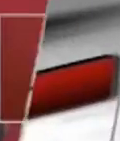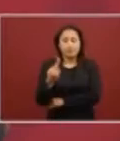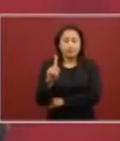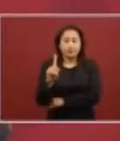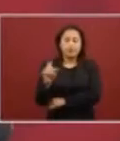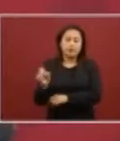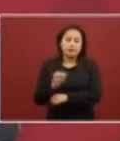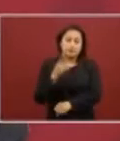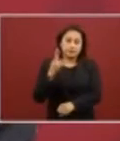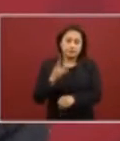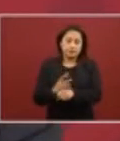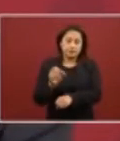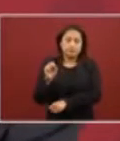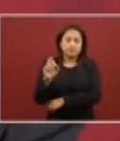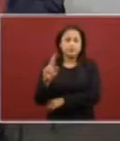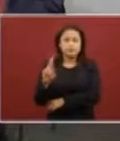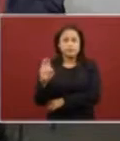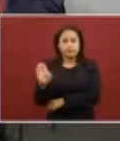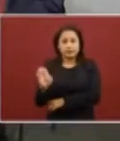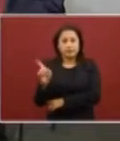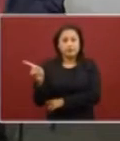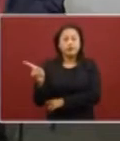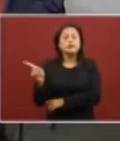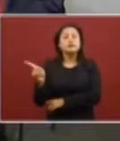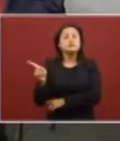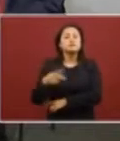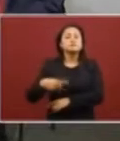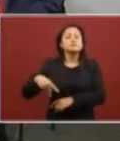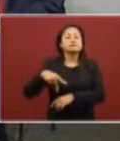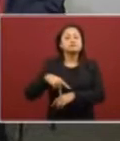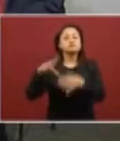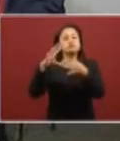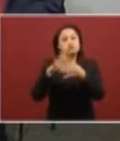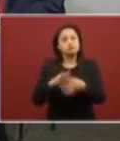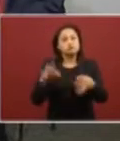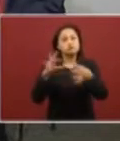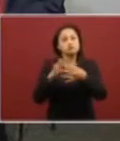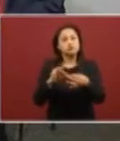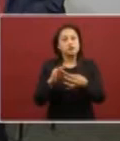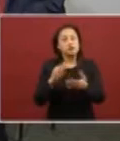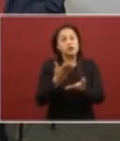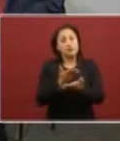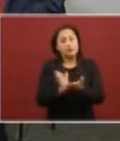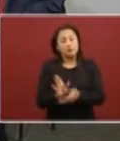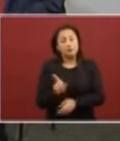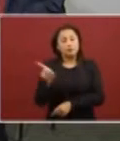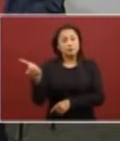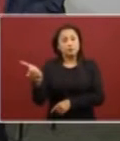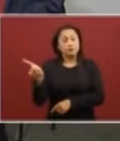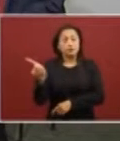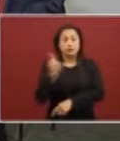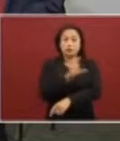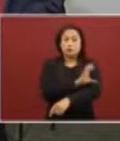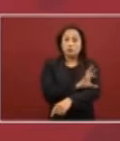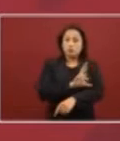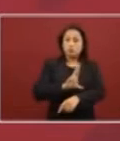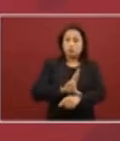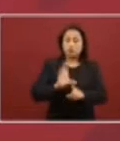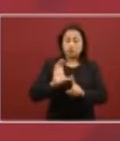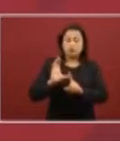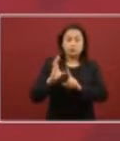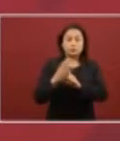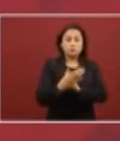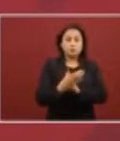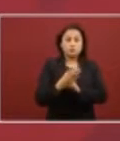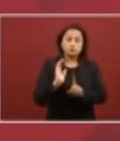Los gobernadores de Campeche, Chiapas, Oaxaca, Tabasco y Veracruz respaldaron hoy el plan del gobierno federal para enfrentar